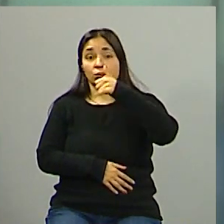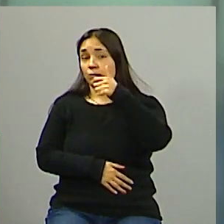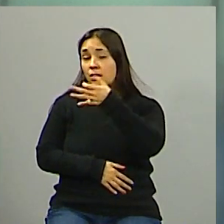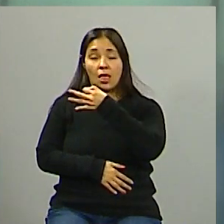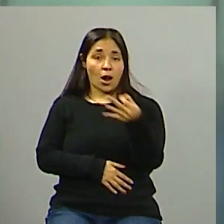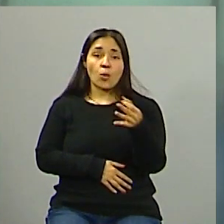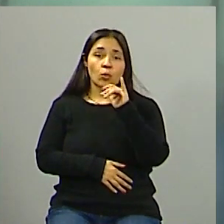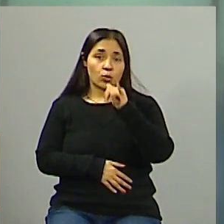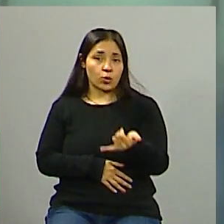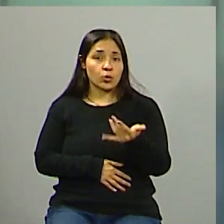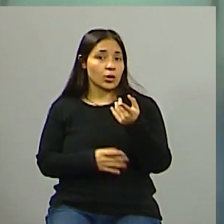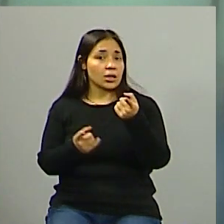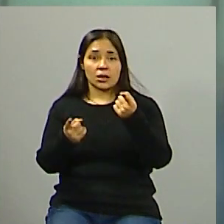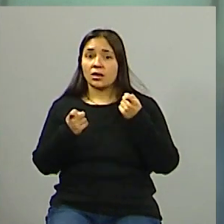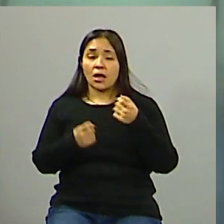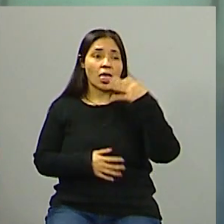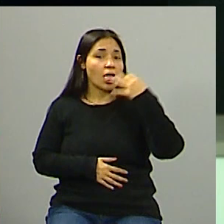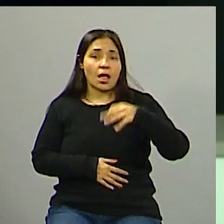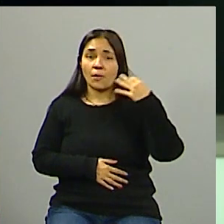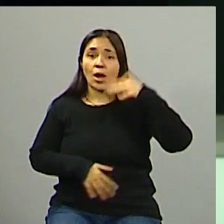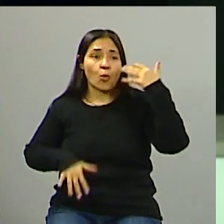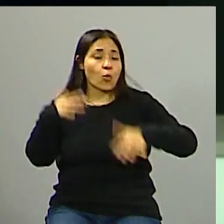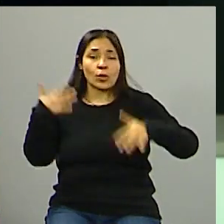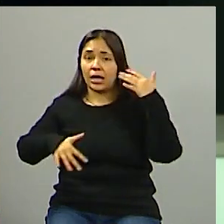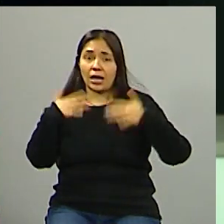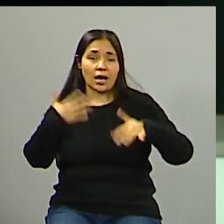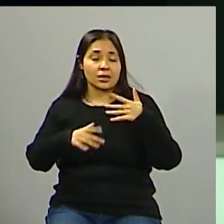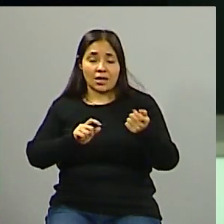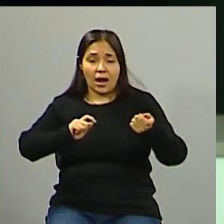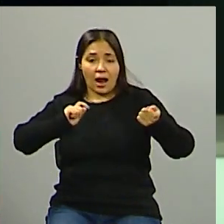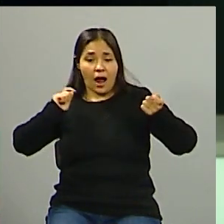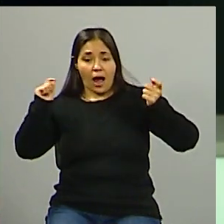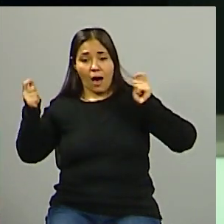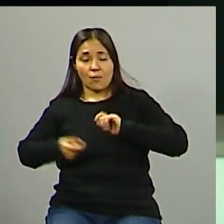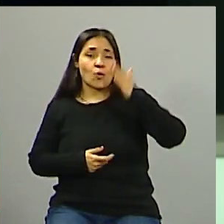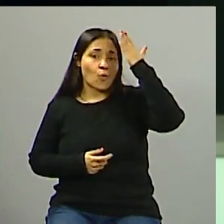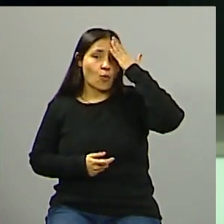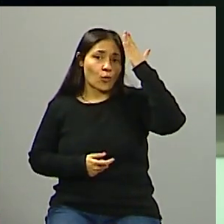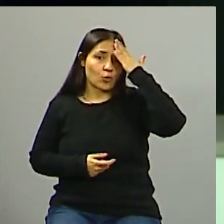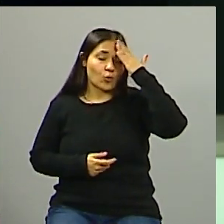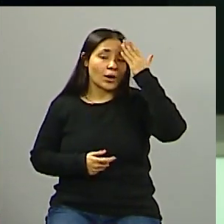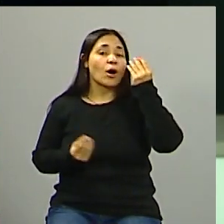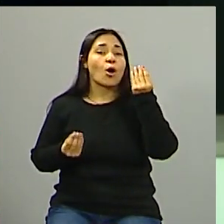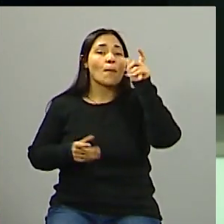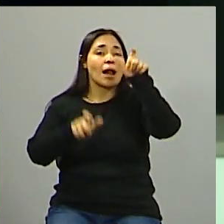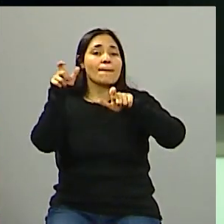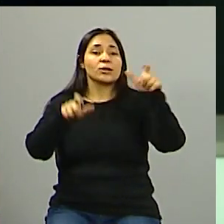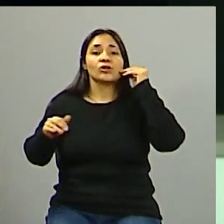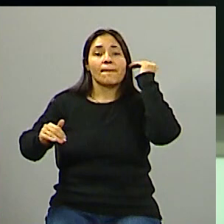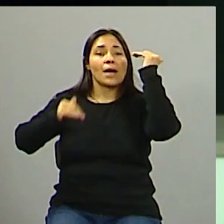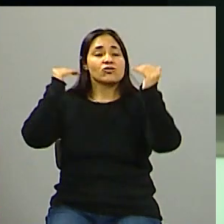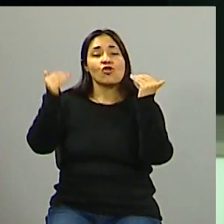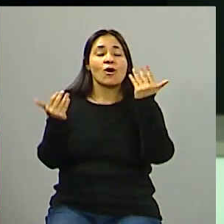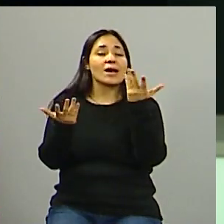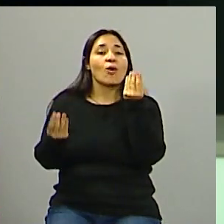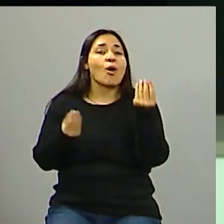que hacer, necesitamos de manera urgente hacer una transformación cultural en cuanto es al trato a las personas mayores, porque también es